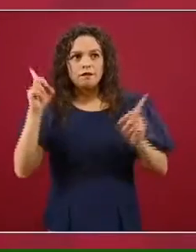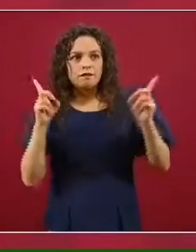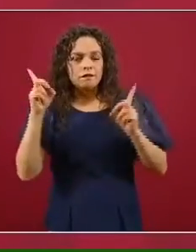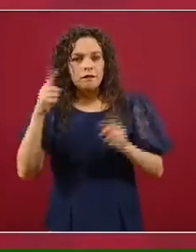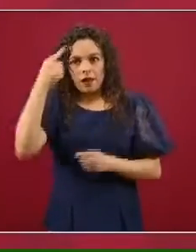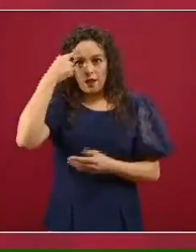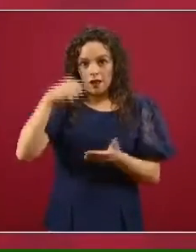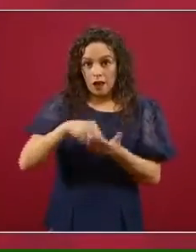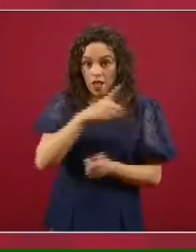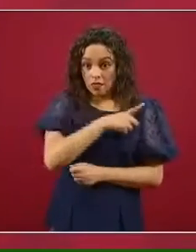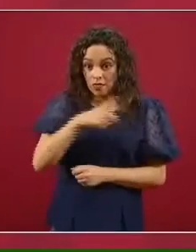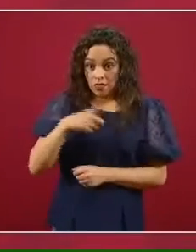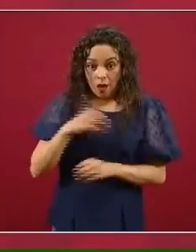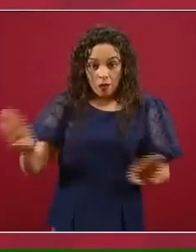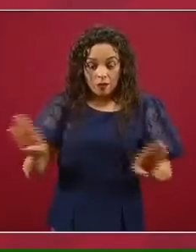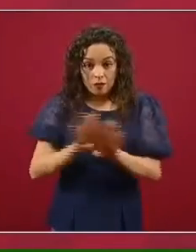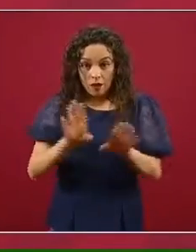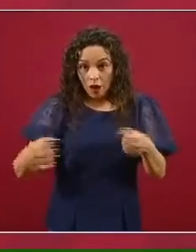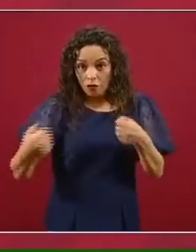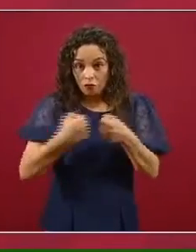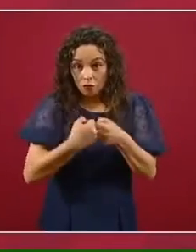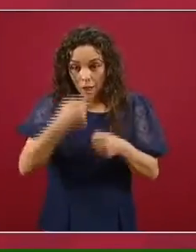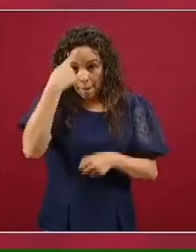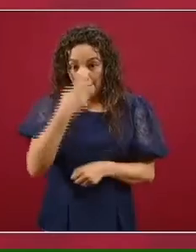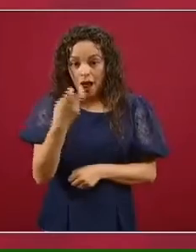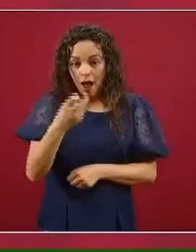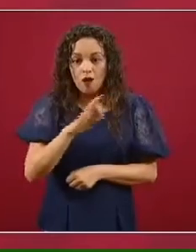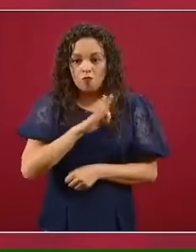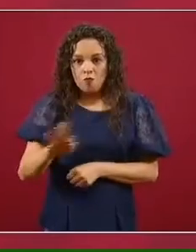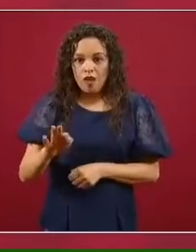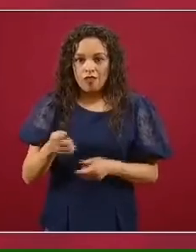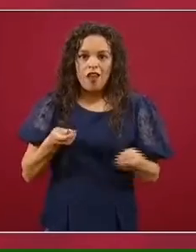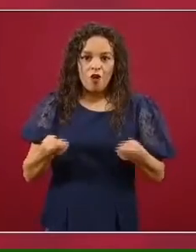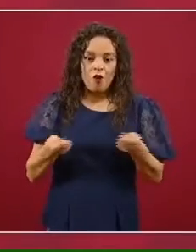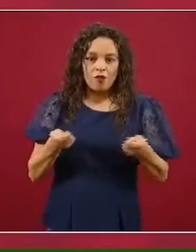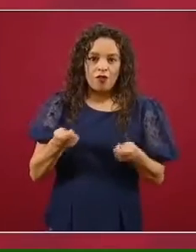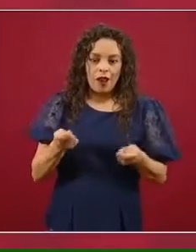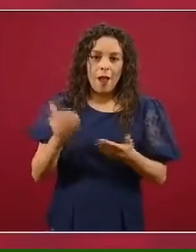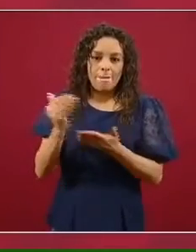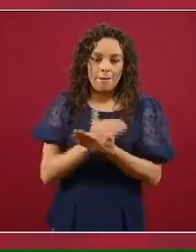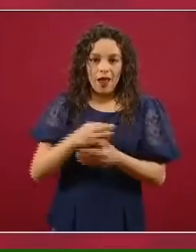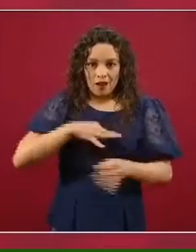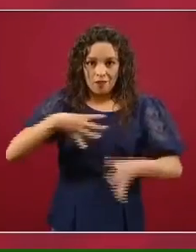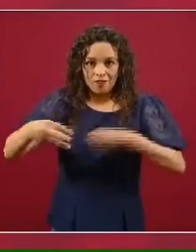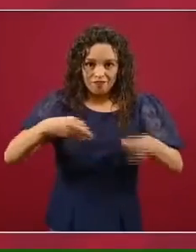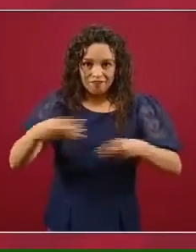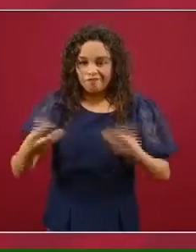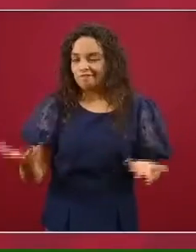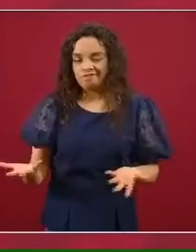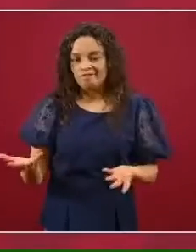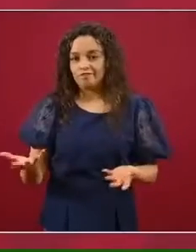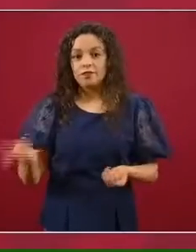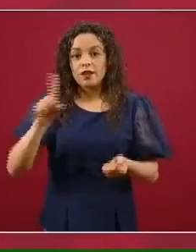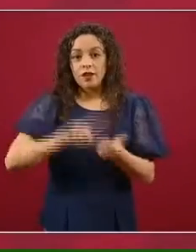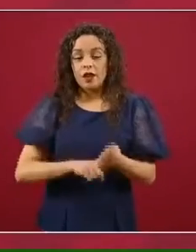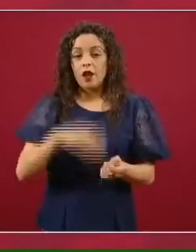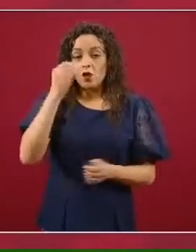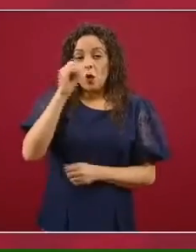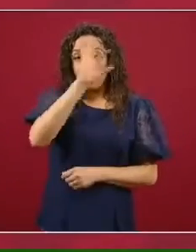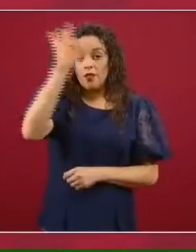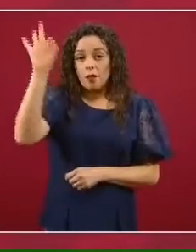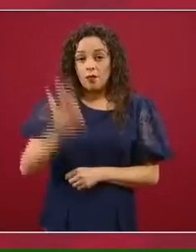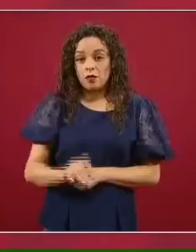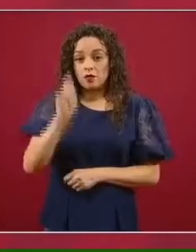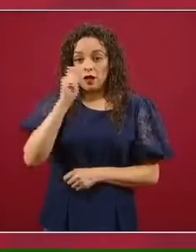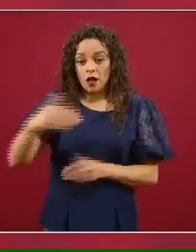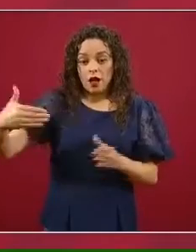frontera como un mecanismo de evitar el trasiego. Cerca del 90% de los pasos diarios, que se cuentan